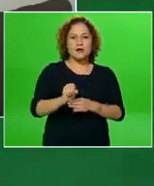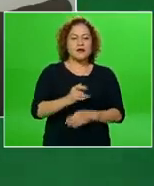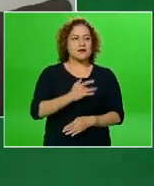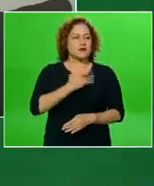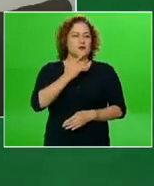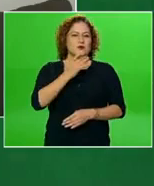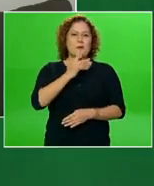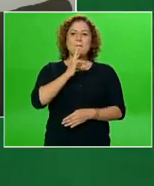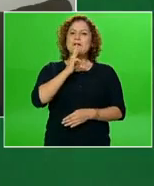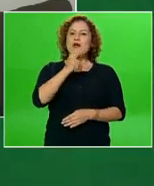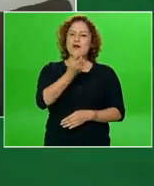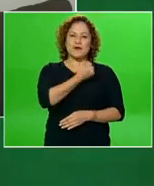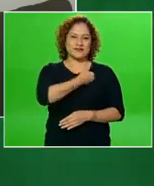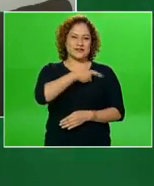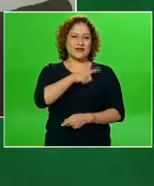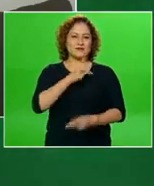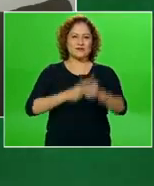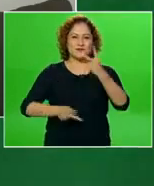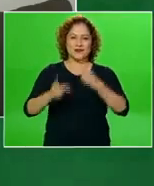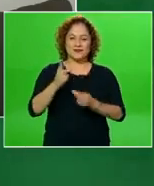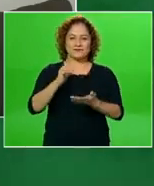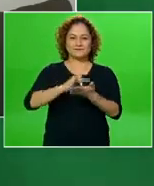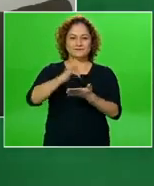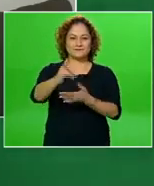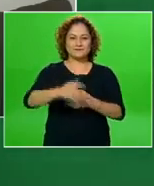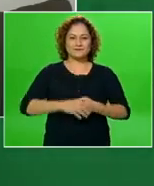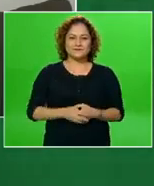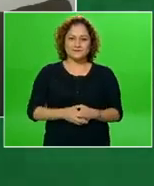bienestar y salud muchas gracias